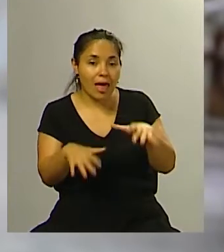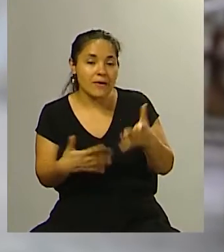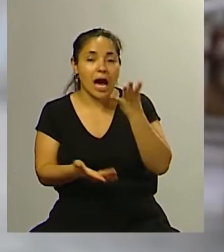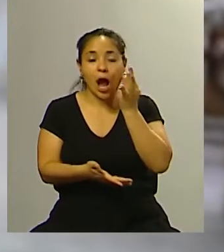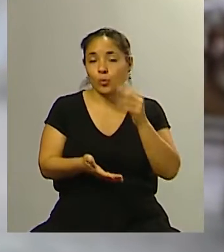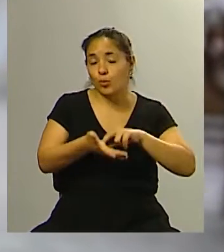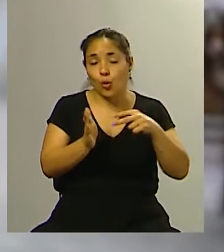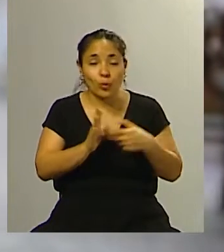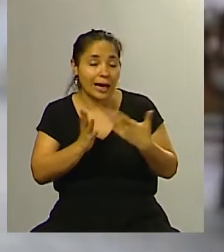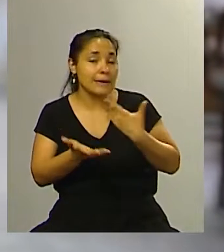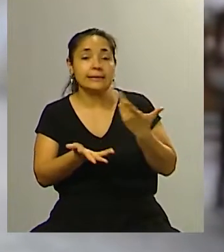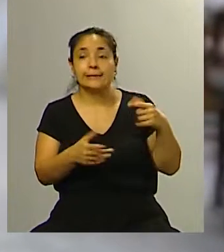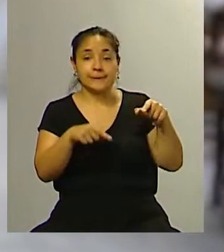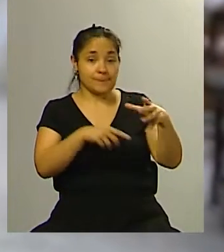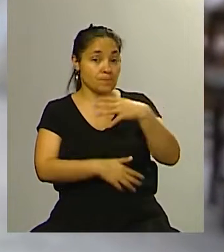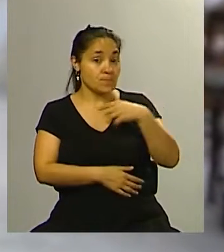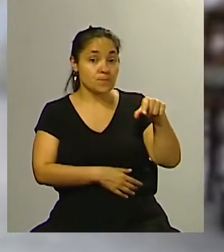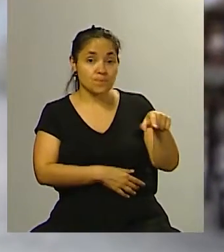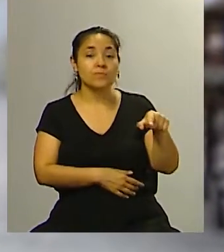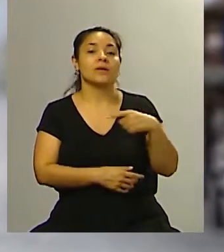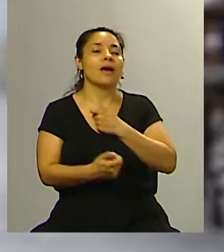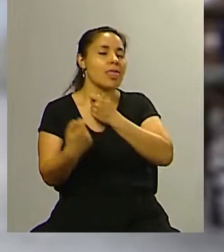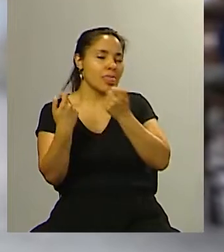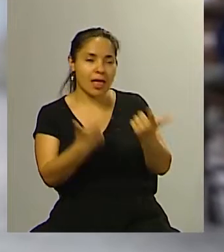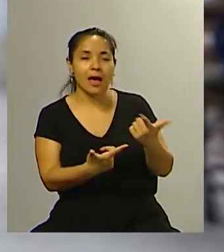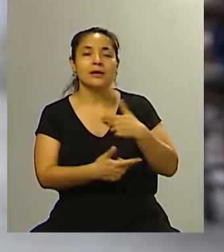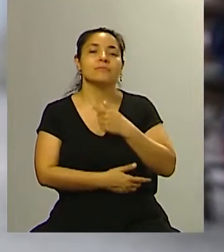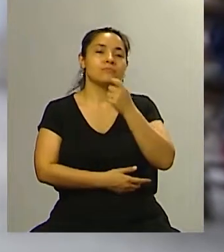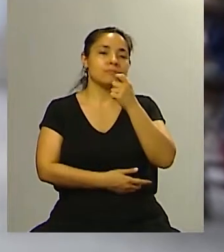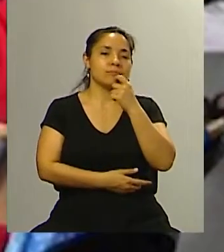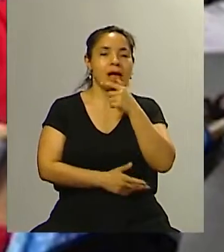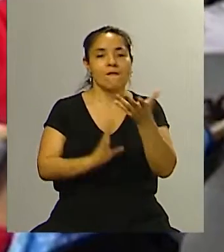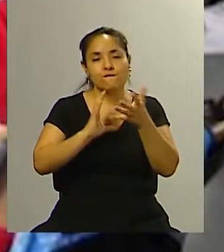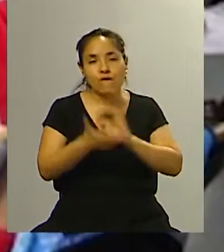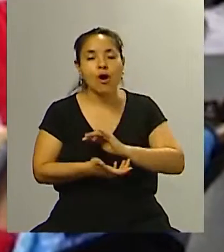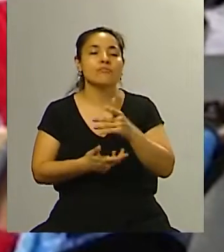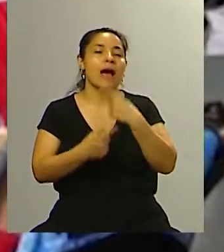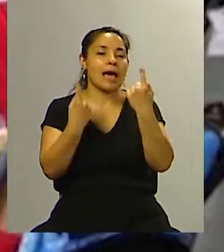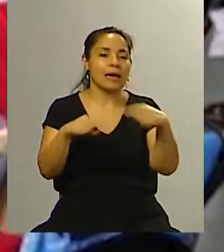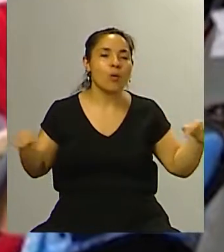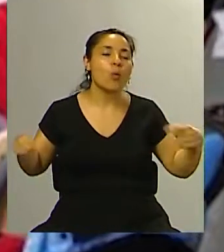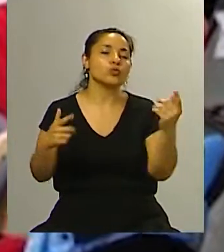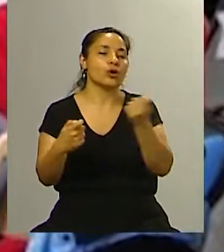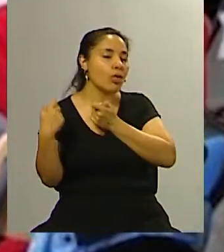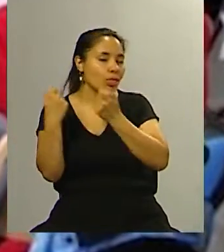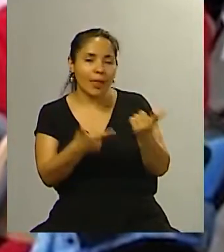en una situación de vulnerabilidad, intentar ofrecerle al estudiante las estrategias o los recursos necesarios para que